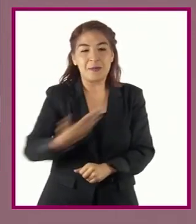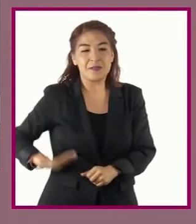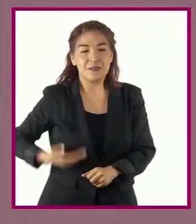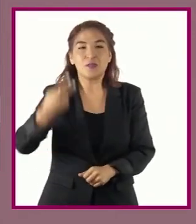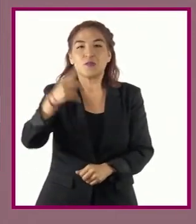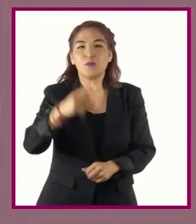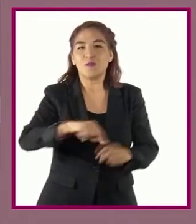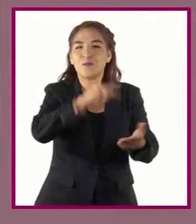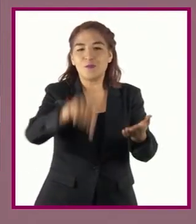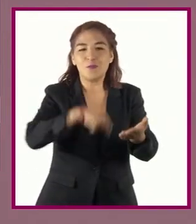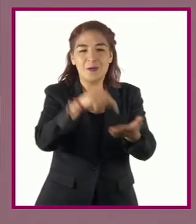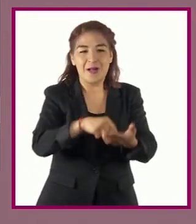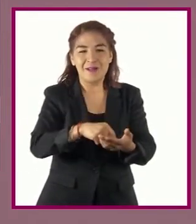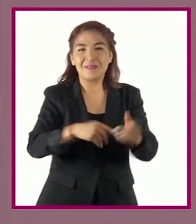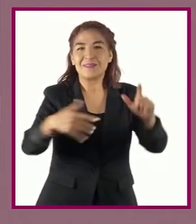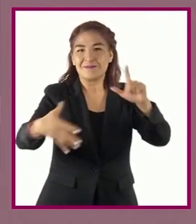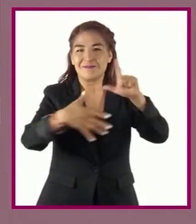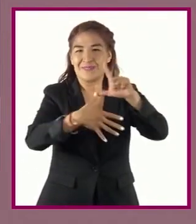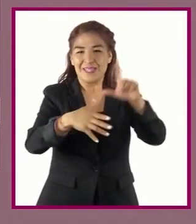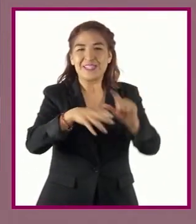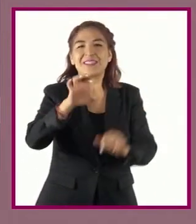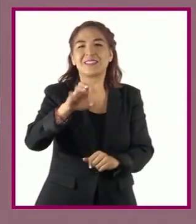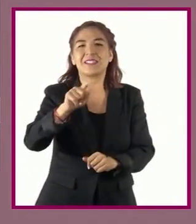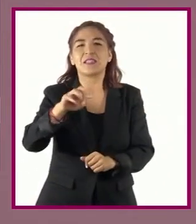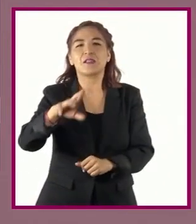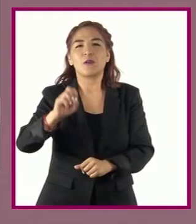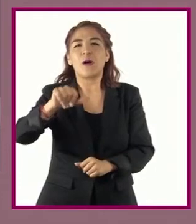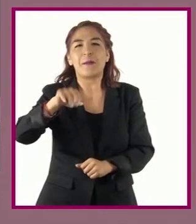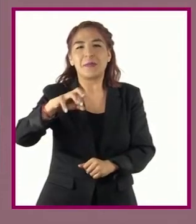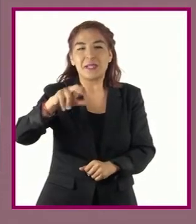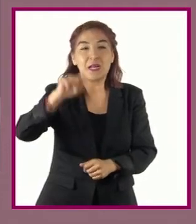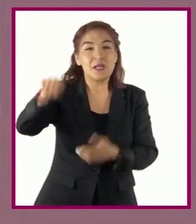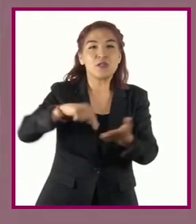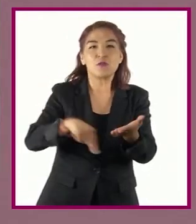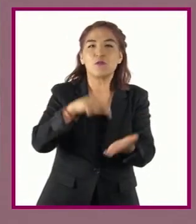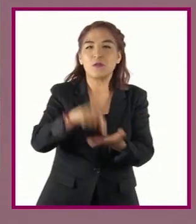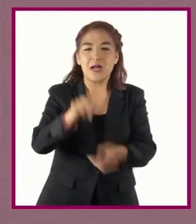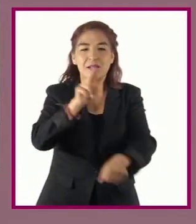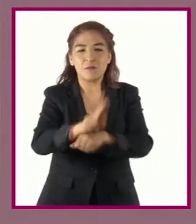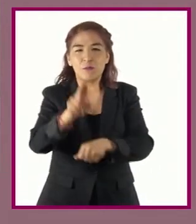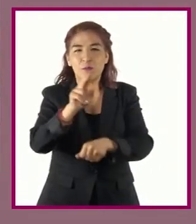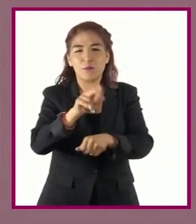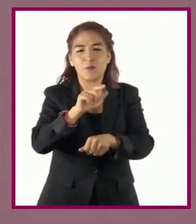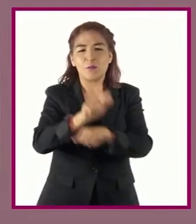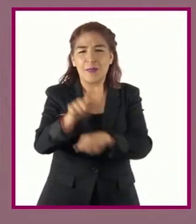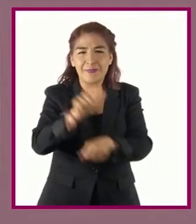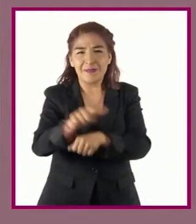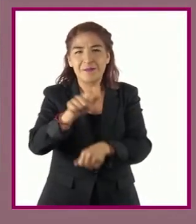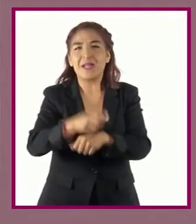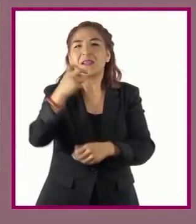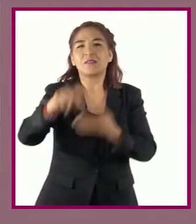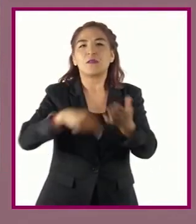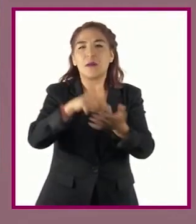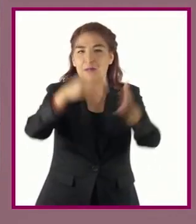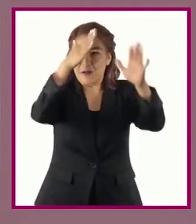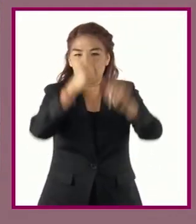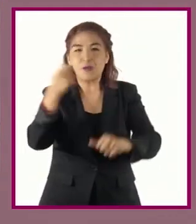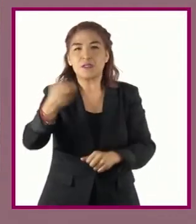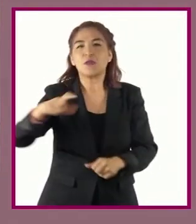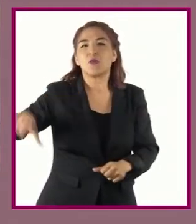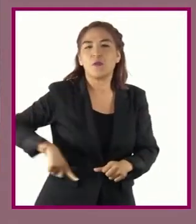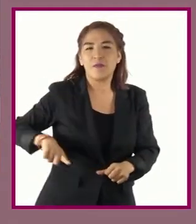repúblicas centroamericanas se reunieron en la ciudad de Esquipulas, Guatemala, para dialogar en torno al plan de paz presentado por el gobierno de Costa